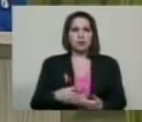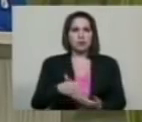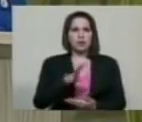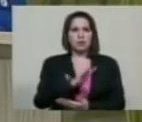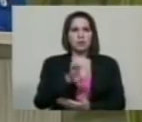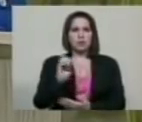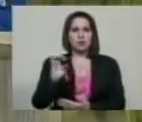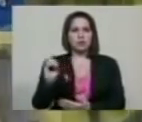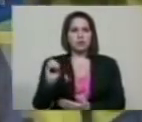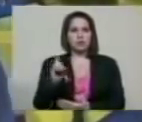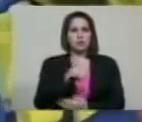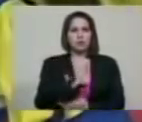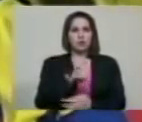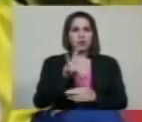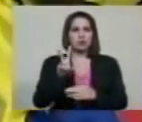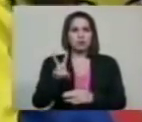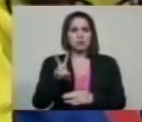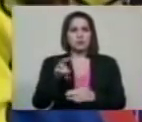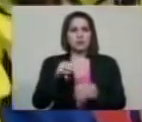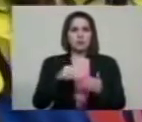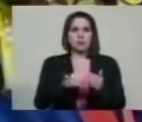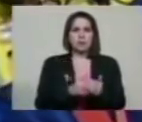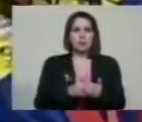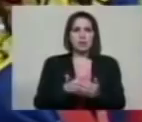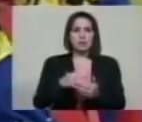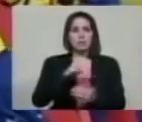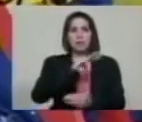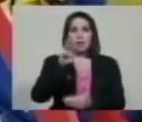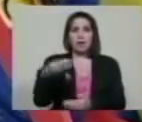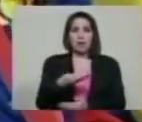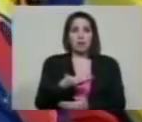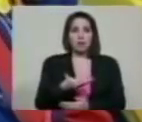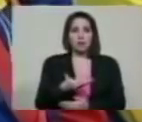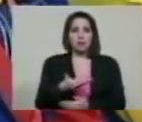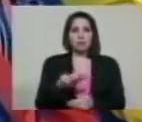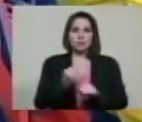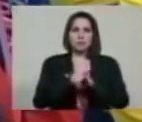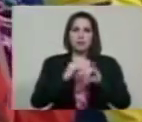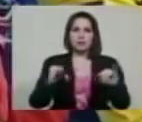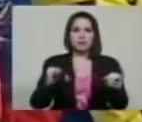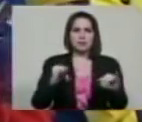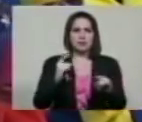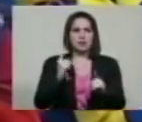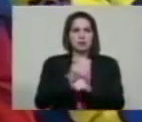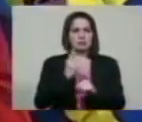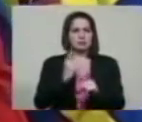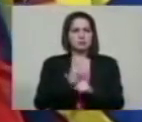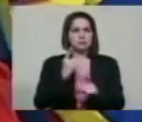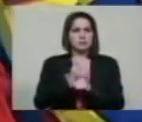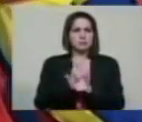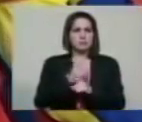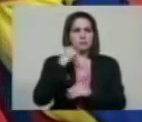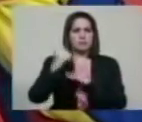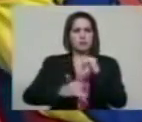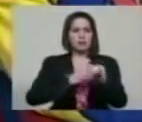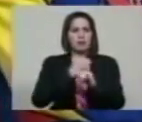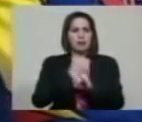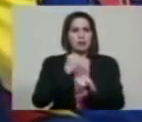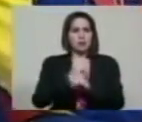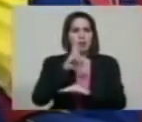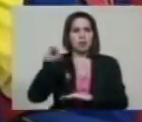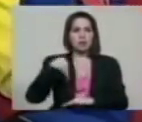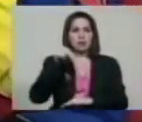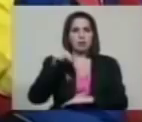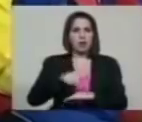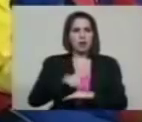2.412.000 euros para garantizar el cierre de los eventos internacionales y nacionales